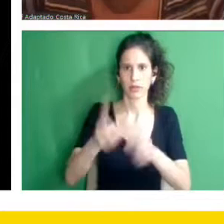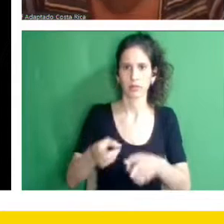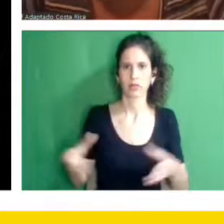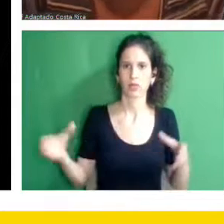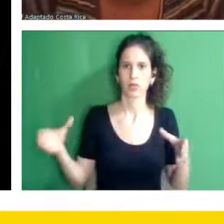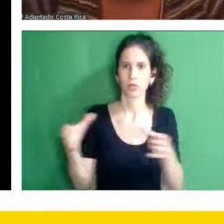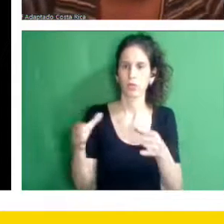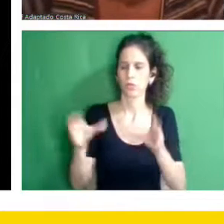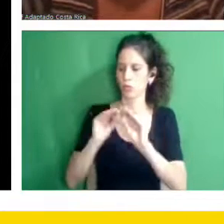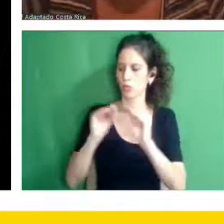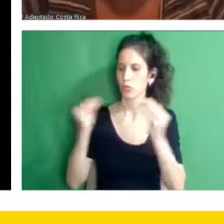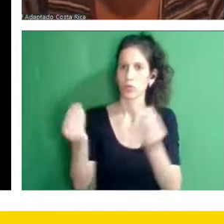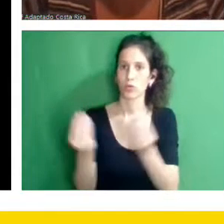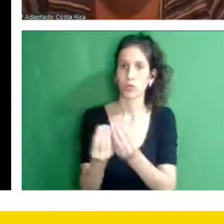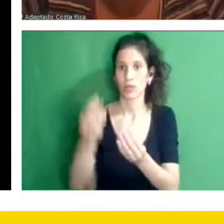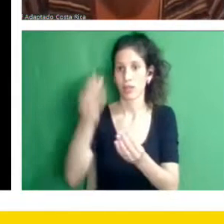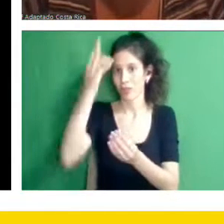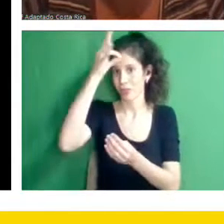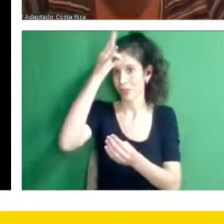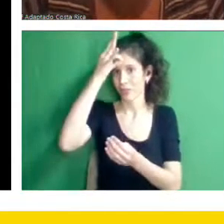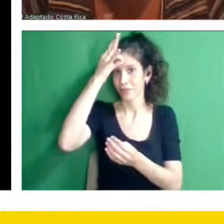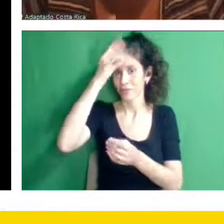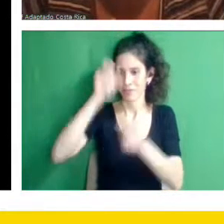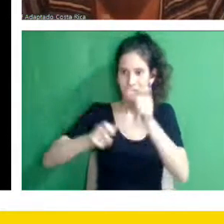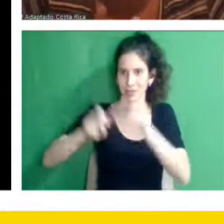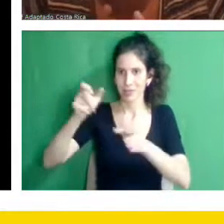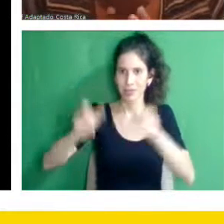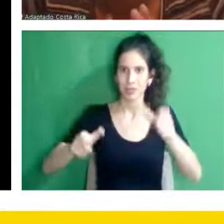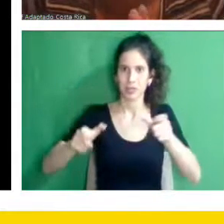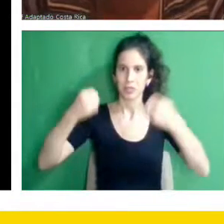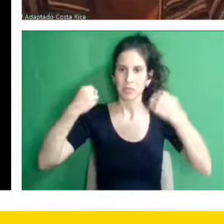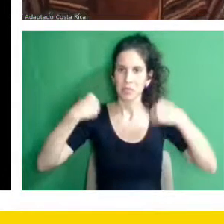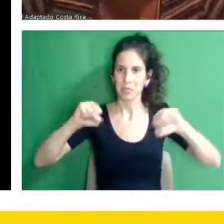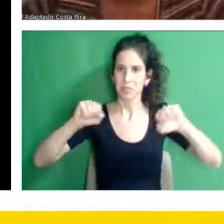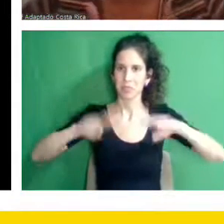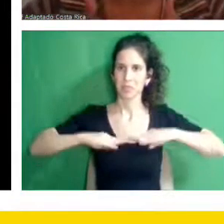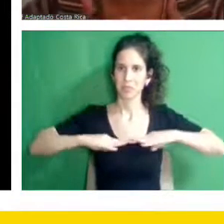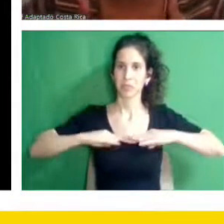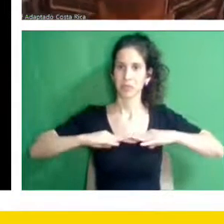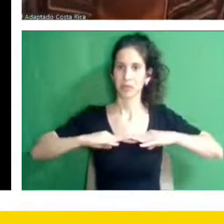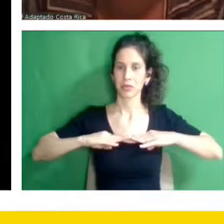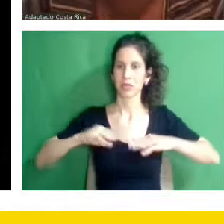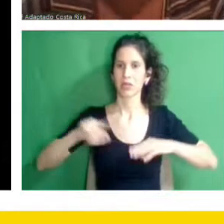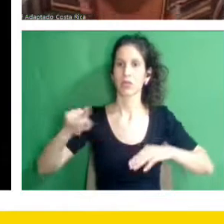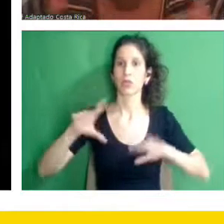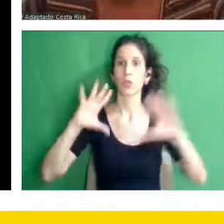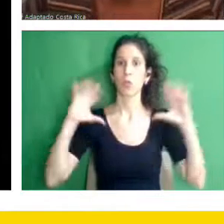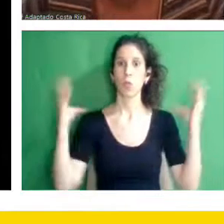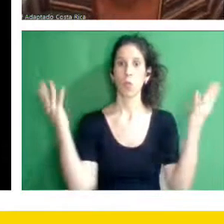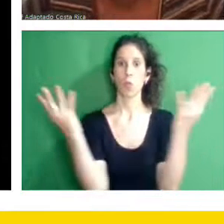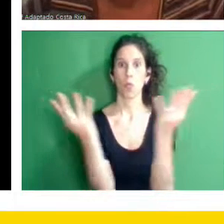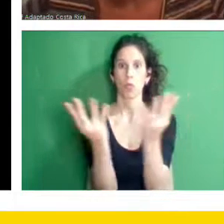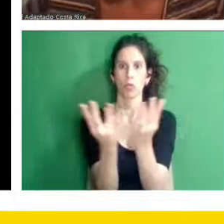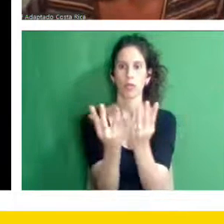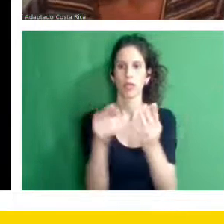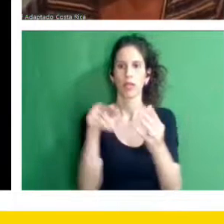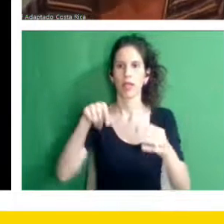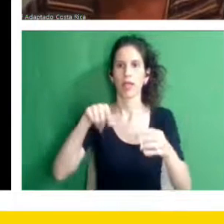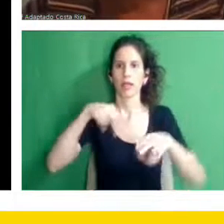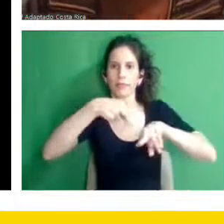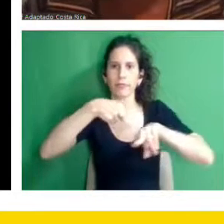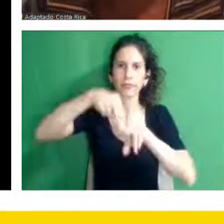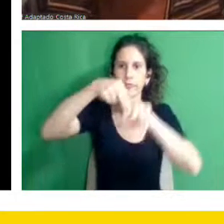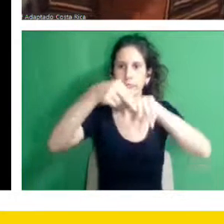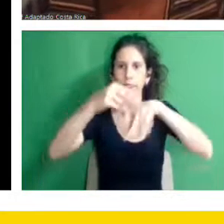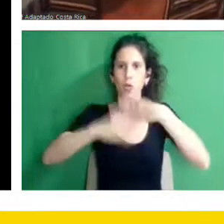historia costarricense, ¿verdad? Con 12 atletas y logramos un cuarto lugar en el mundial con respecto a equipos.